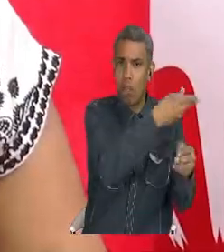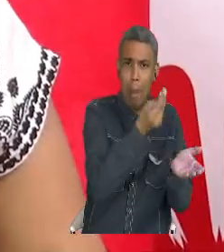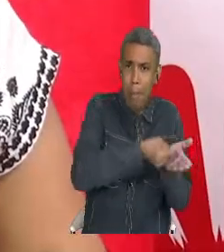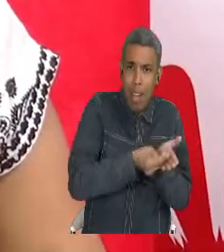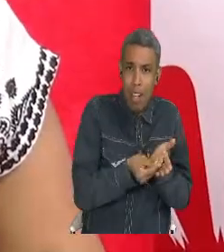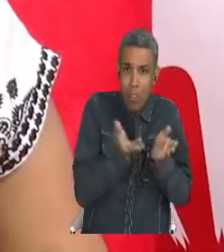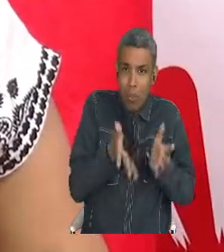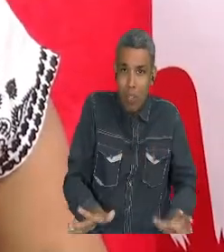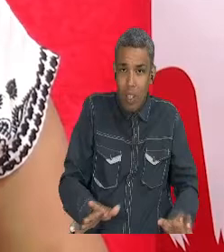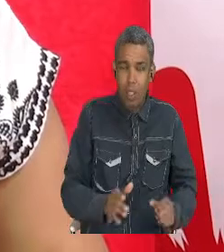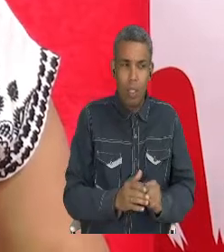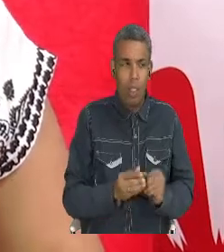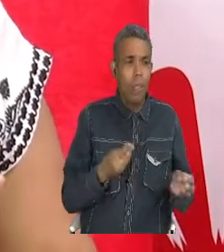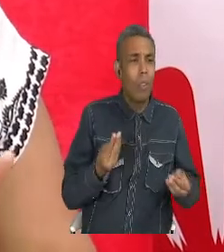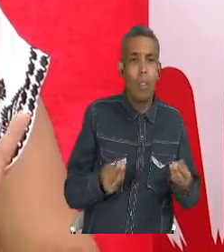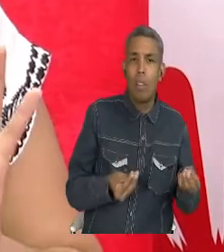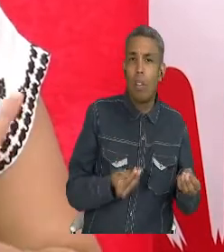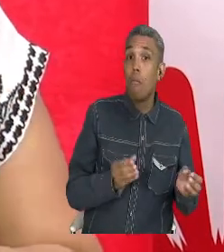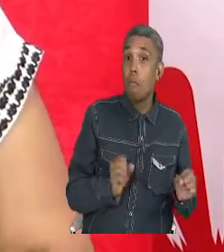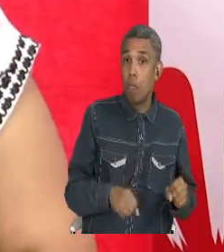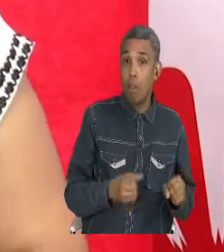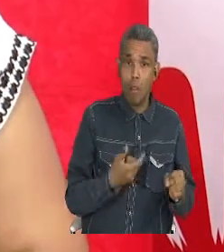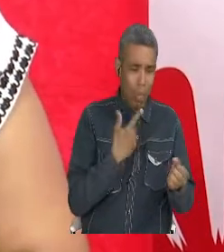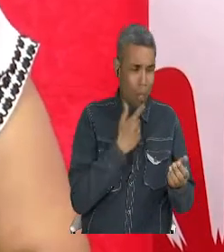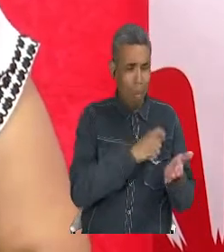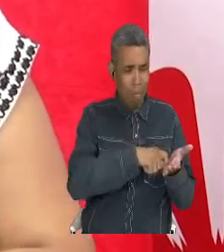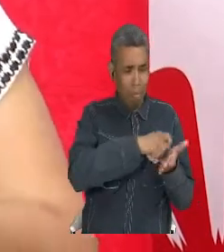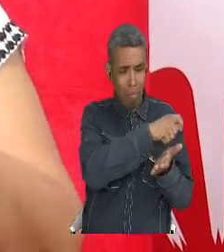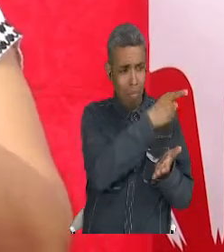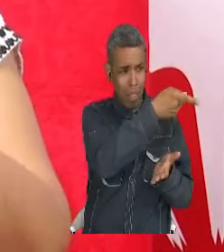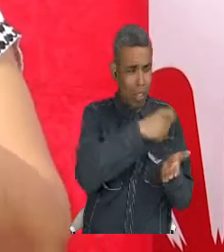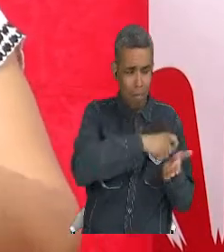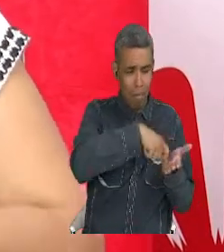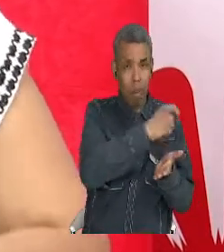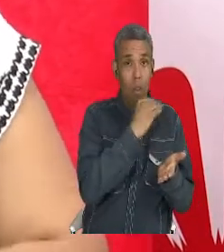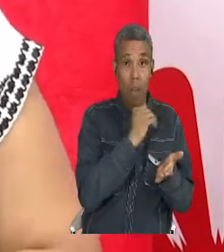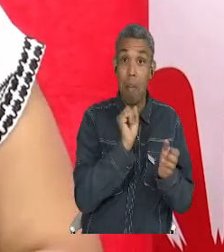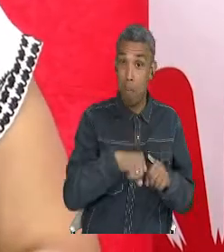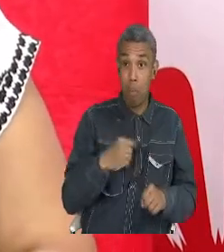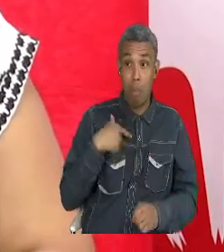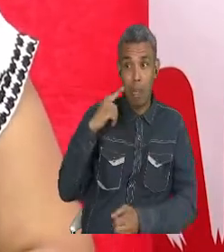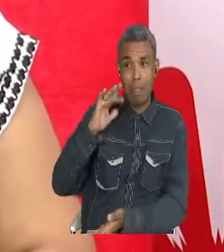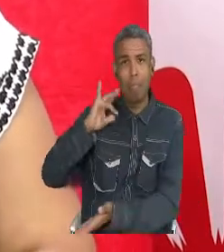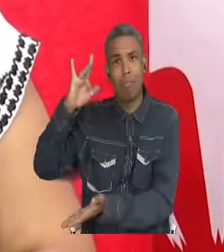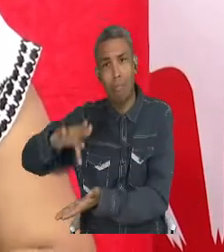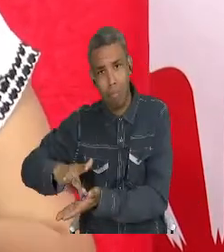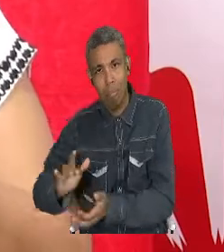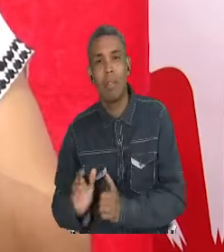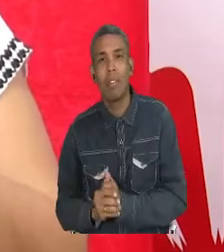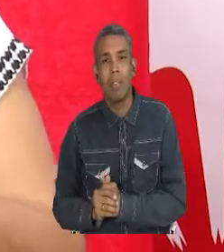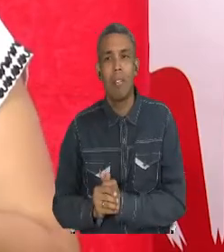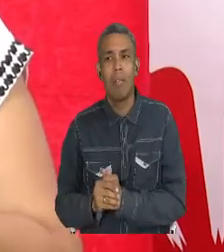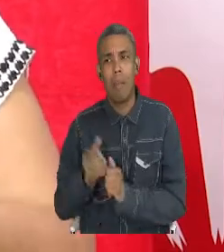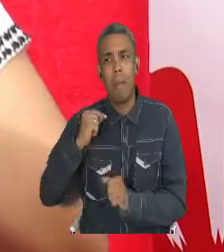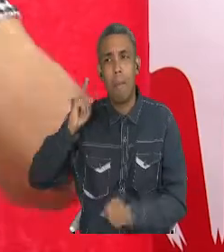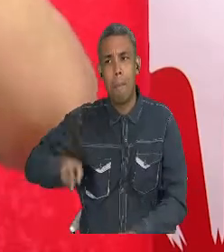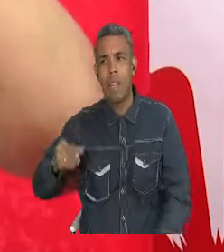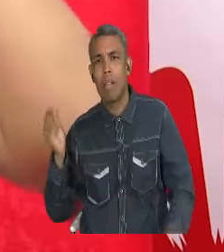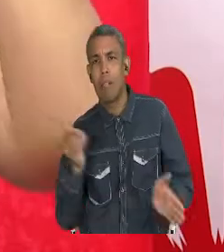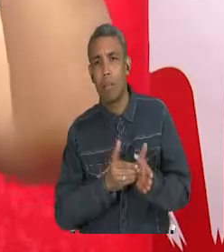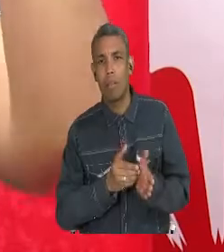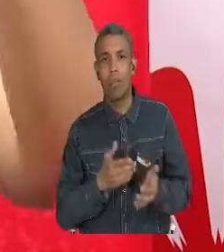la ley en estos momentos está a favor de aquellas personas. Nosotros en estos momentos nos vamos para Zona Training, porque allá estuvo Kiara,